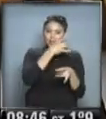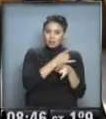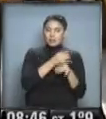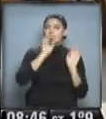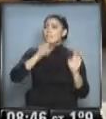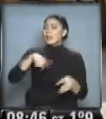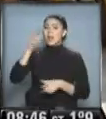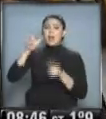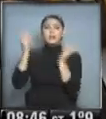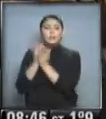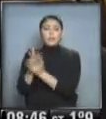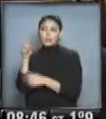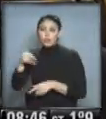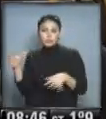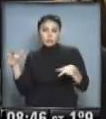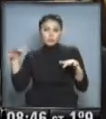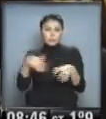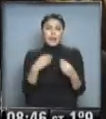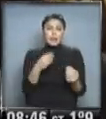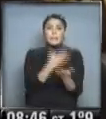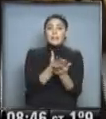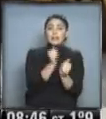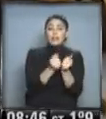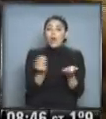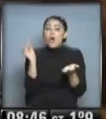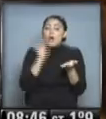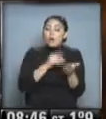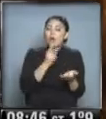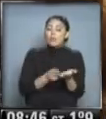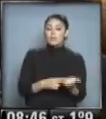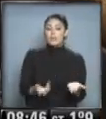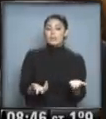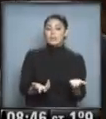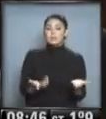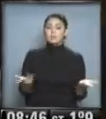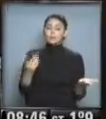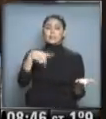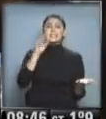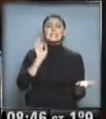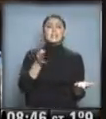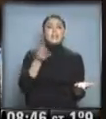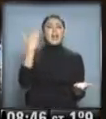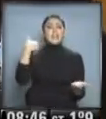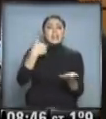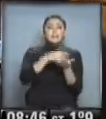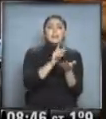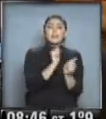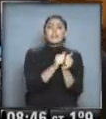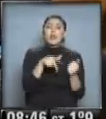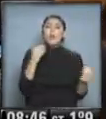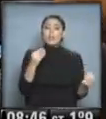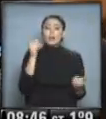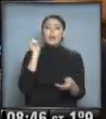venido los estudiantes. ¿Qué va a hacer? Que vuelva a historia. Que vuelva a historia. Porque miren, ¿saben cuándo se vedaba historia? En